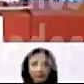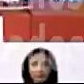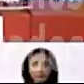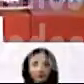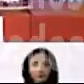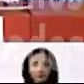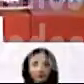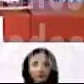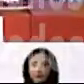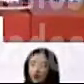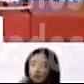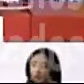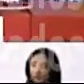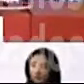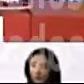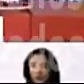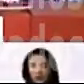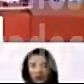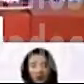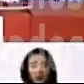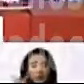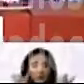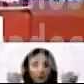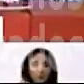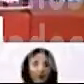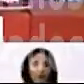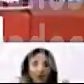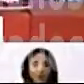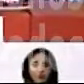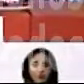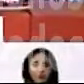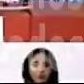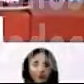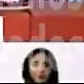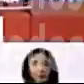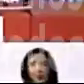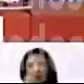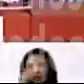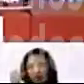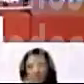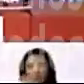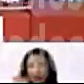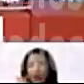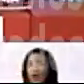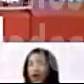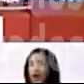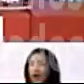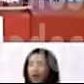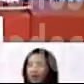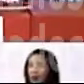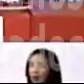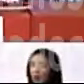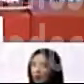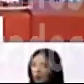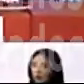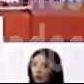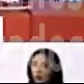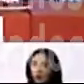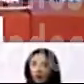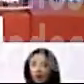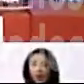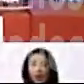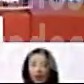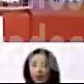Qué explicación tan burda, ¿va? Qué explicación tan chimba. Bueno, allá tienen al financista en Estados